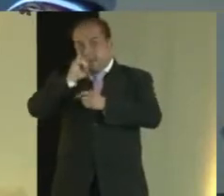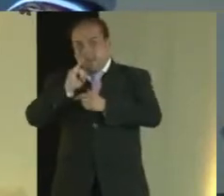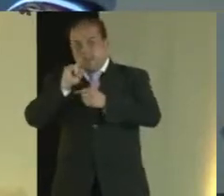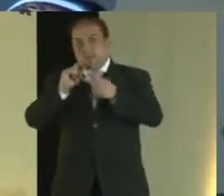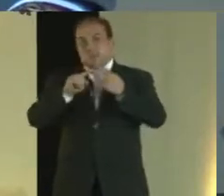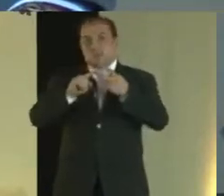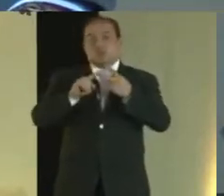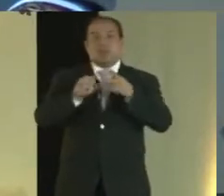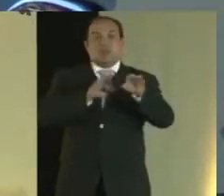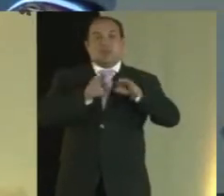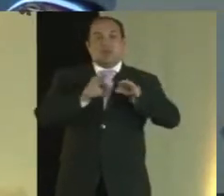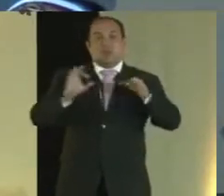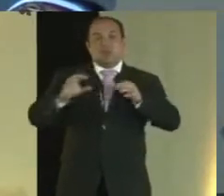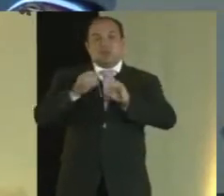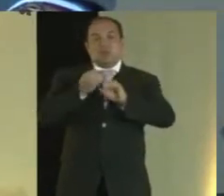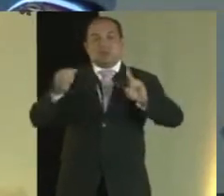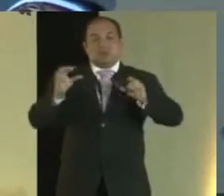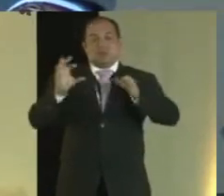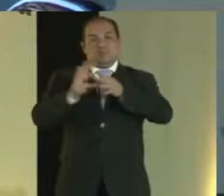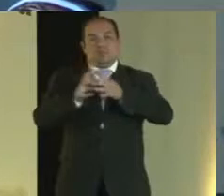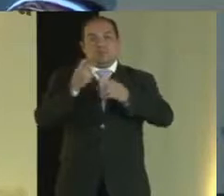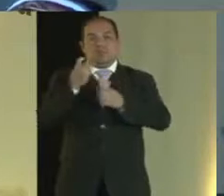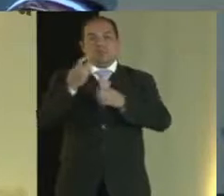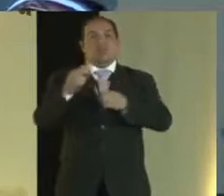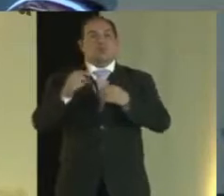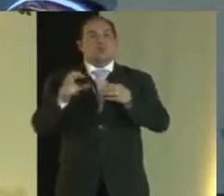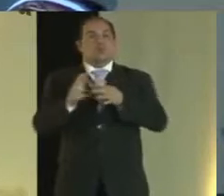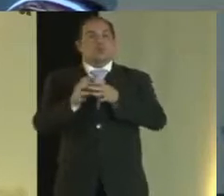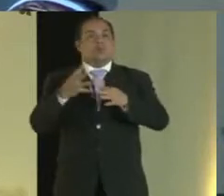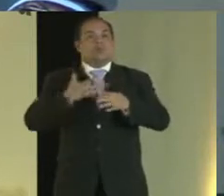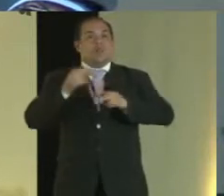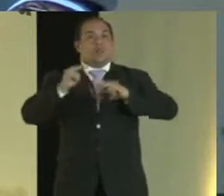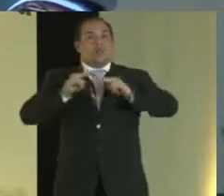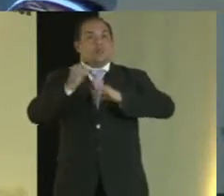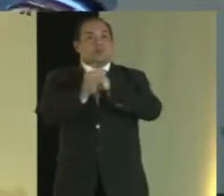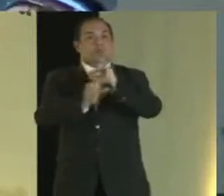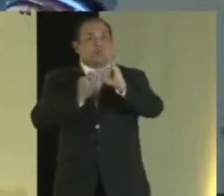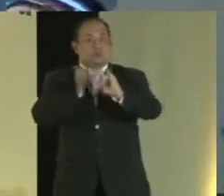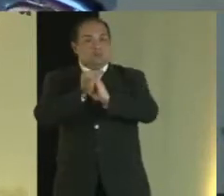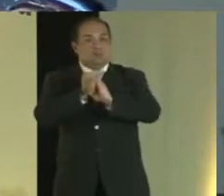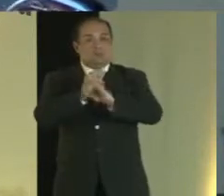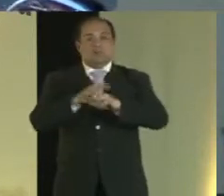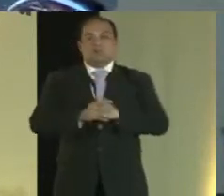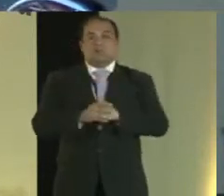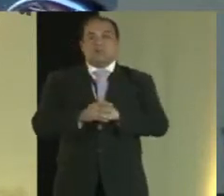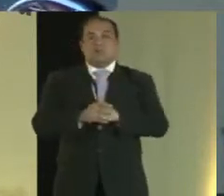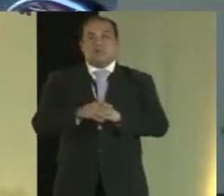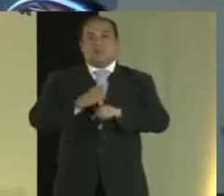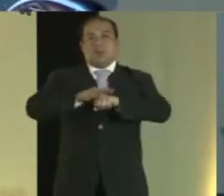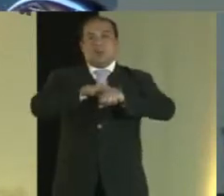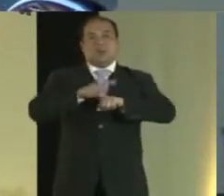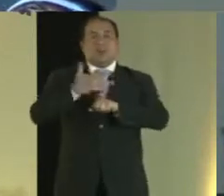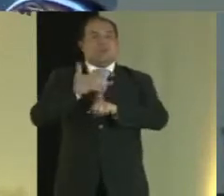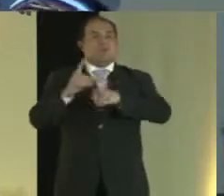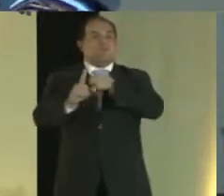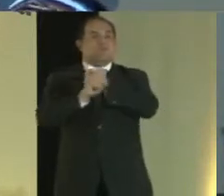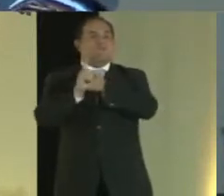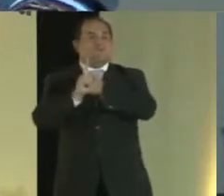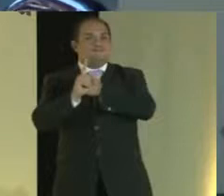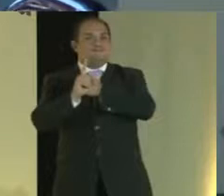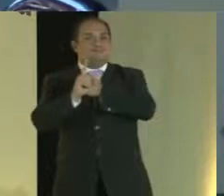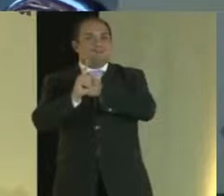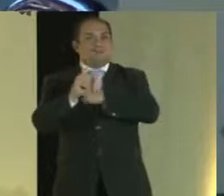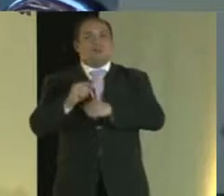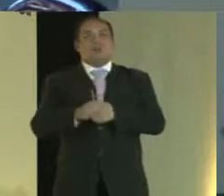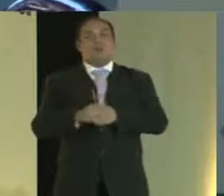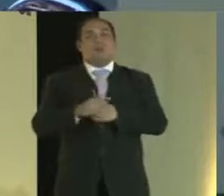Esta correlación se da muchas veces a nivel internacional, sobre todo en momentos de crisis. Las reformas